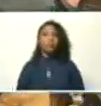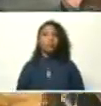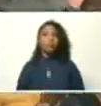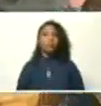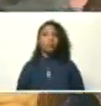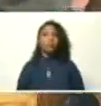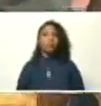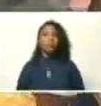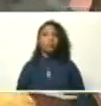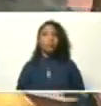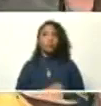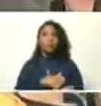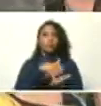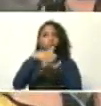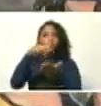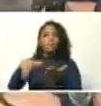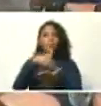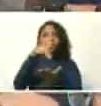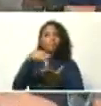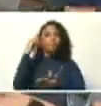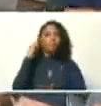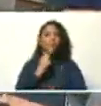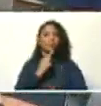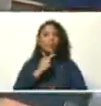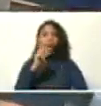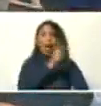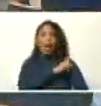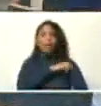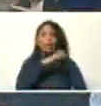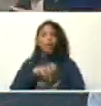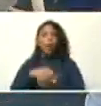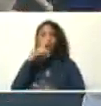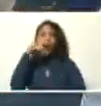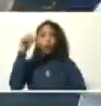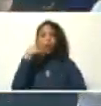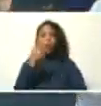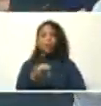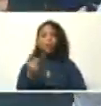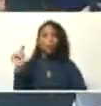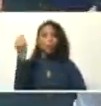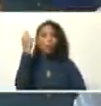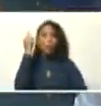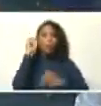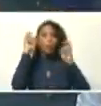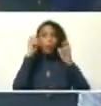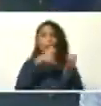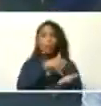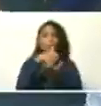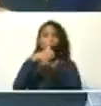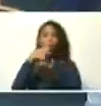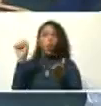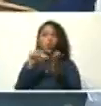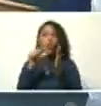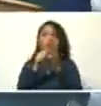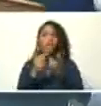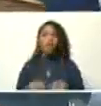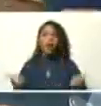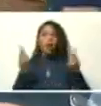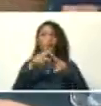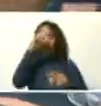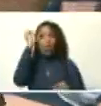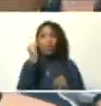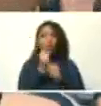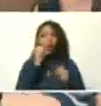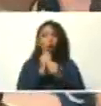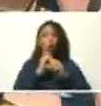Edición del Premio Nacional de Periodismo Simón Bolívar, jefe de Estado Nicolás Maduro ha destacado la primera edición del premio, donde son valorados los trabajos de los